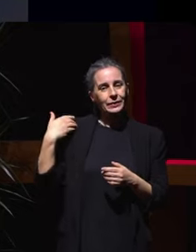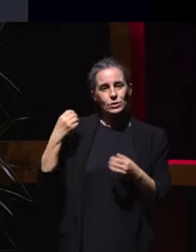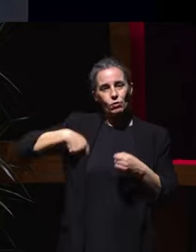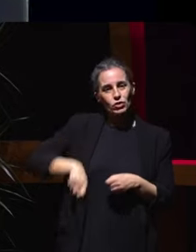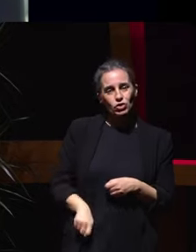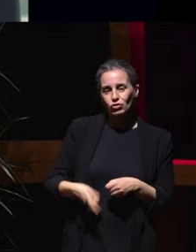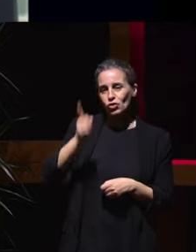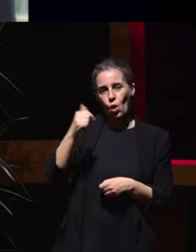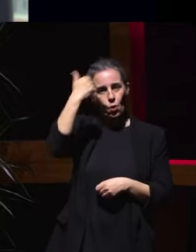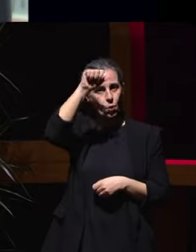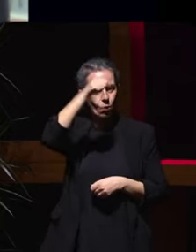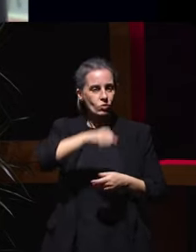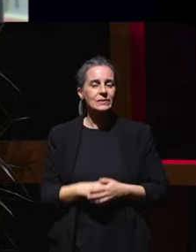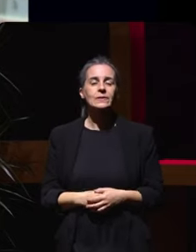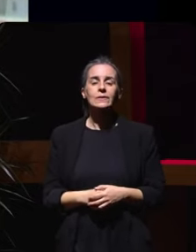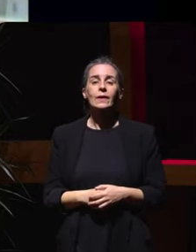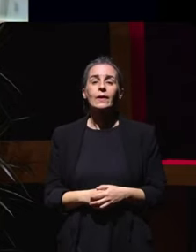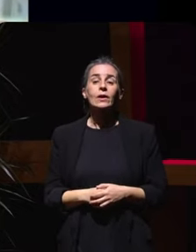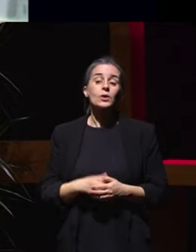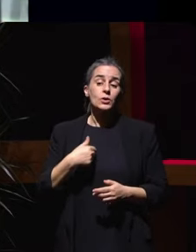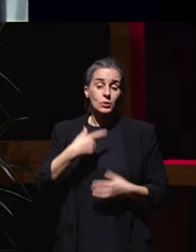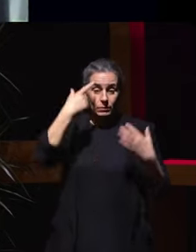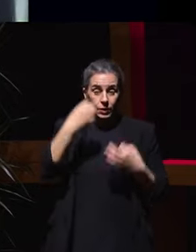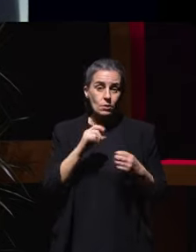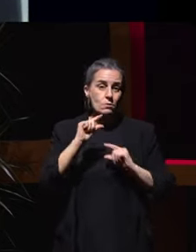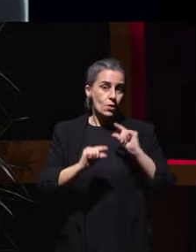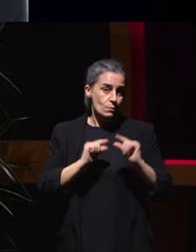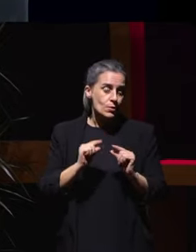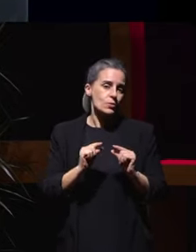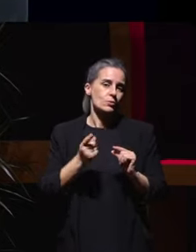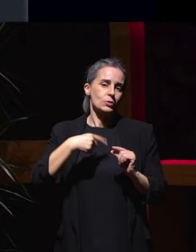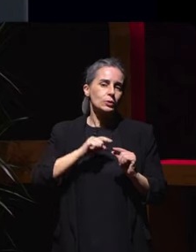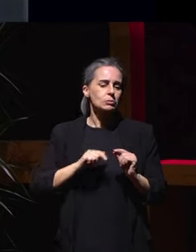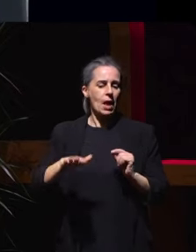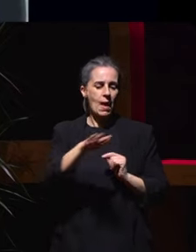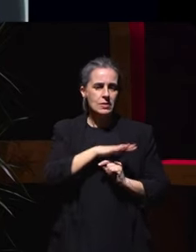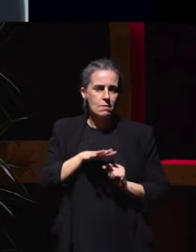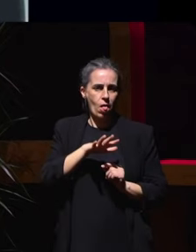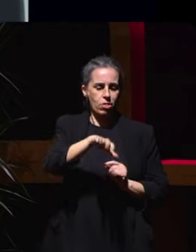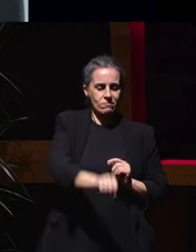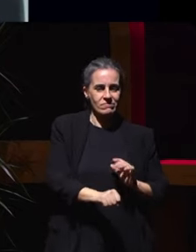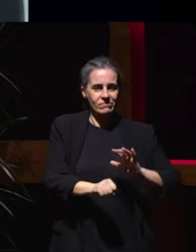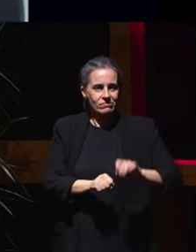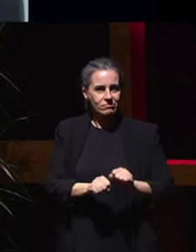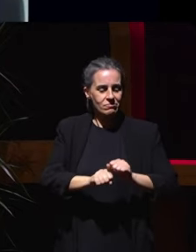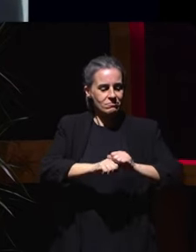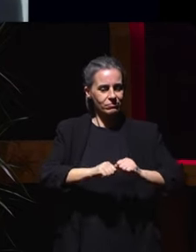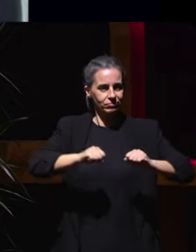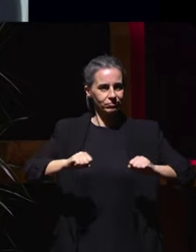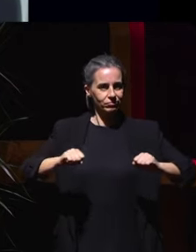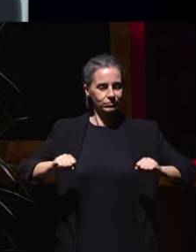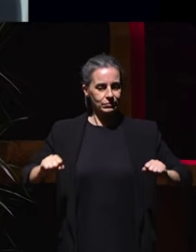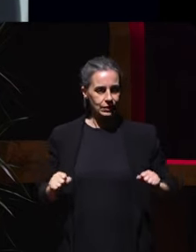bueno, yo creo que poco a poco vamos a ir cogiendo más espacios, vamos a tener las mismas oportunidades,